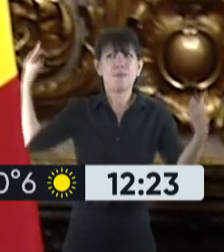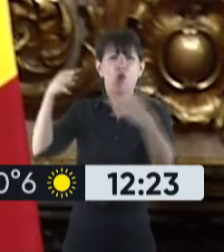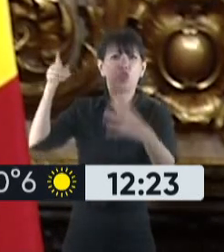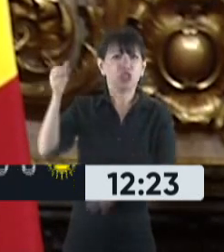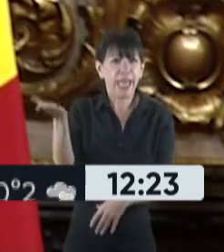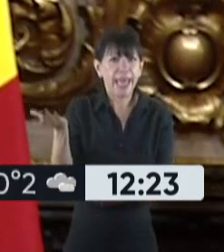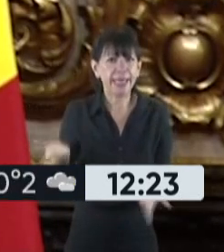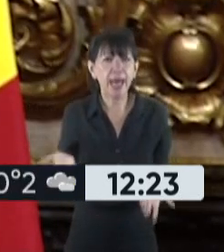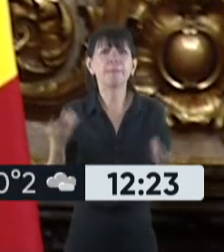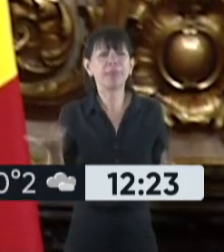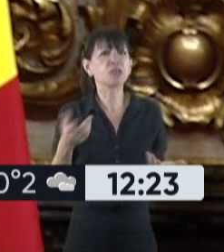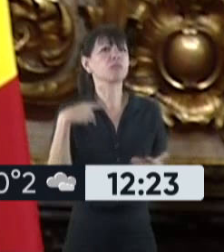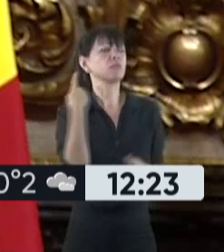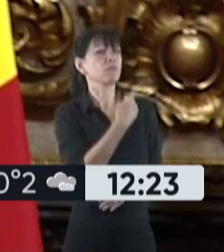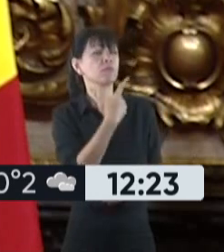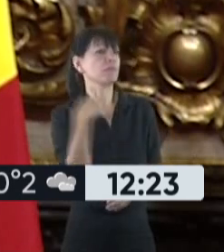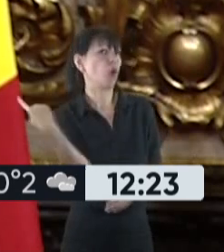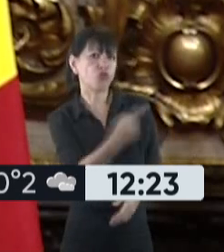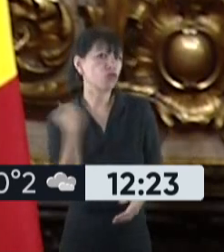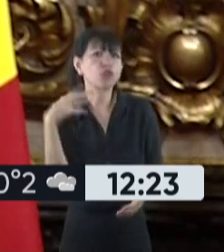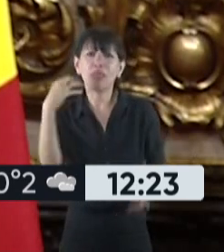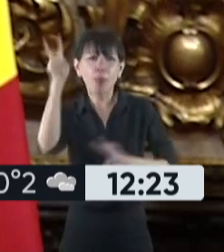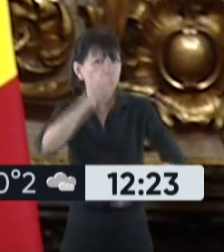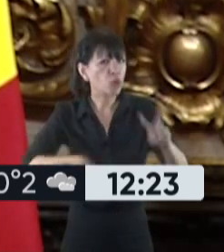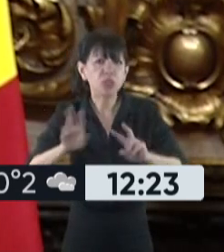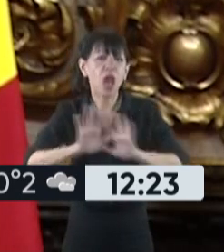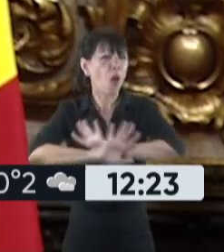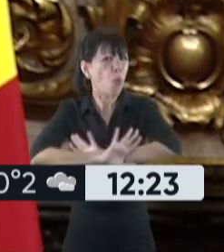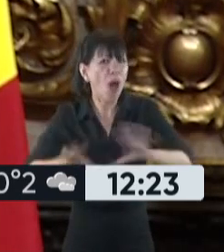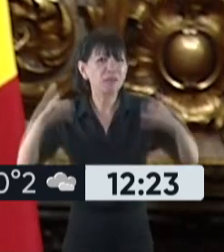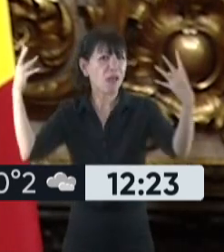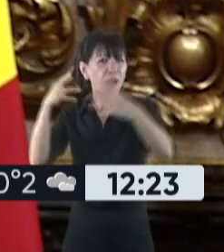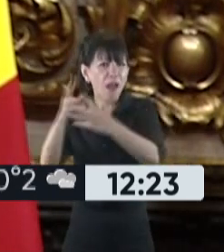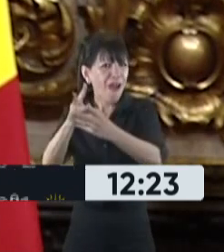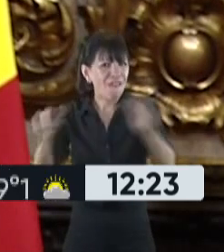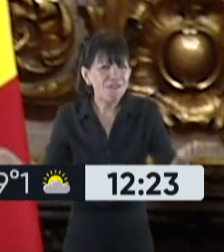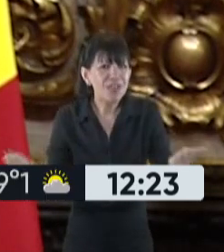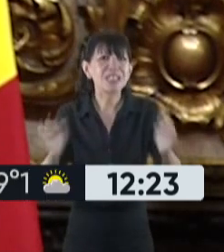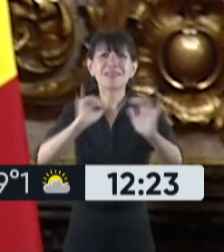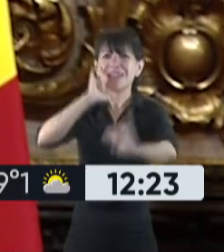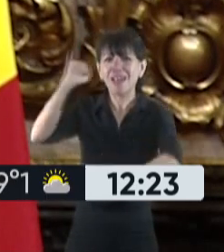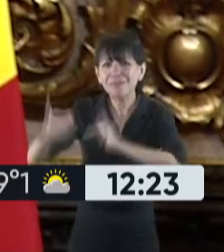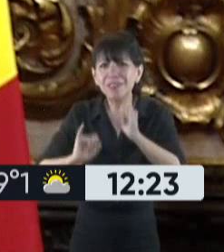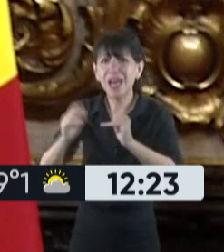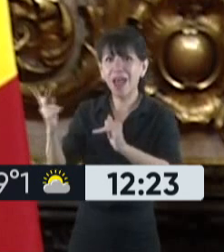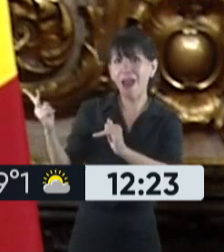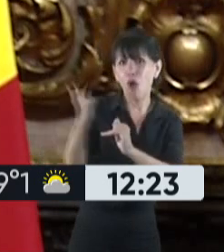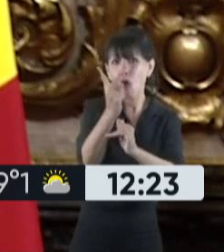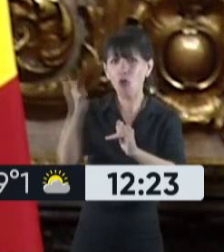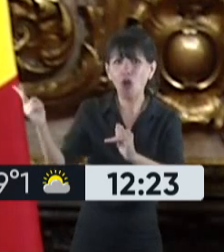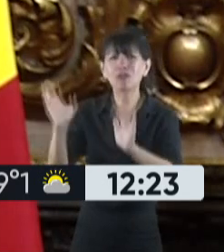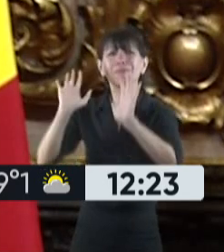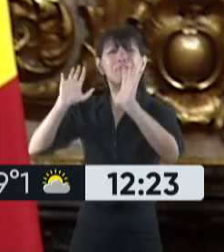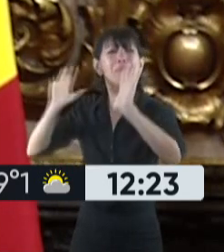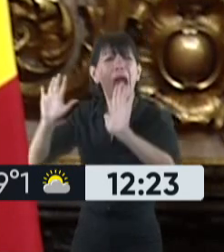que buscar el fin de esta guerra, buscar una solución para convencer a las partes beligerantes a sentarse a